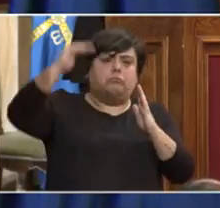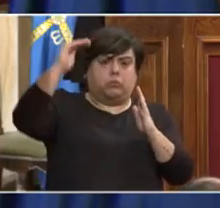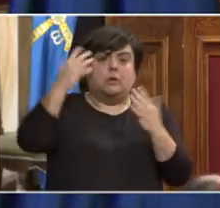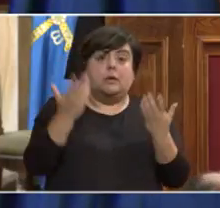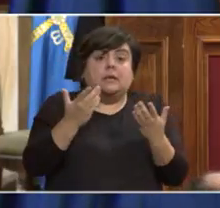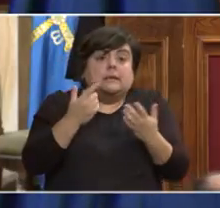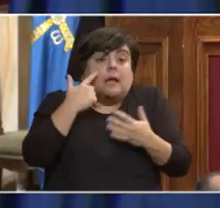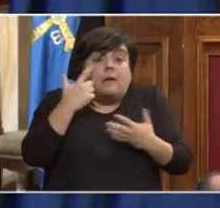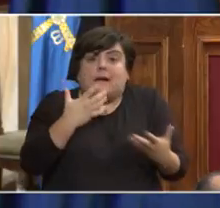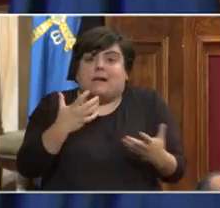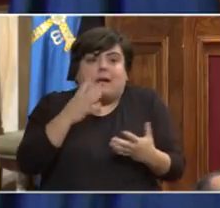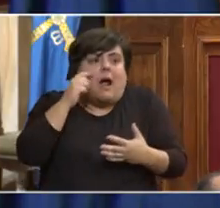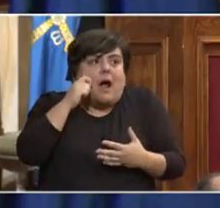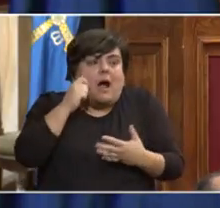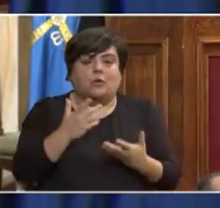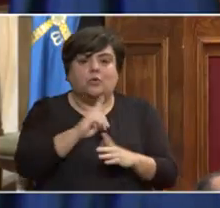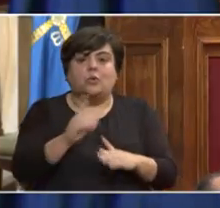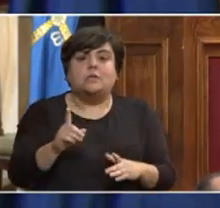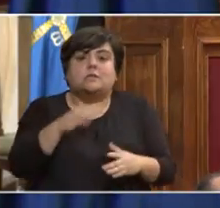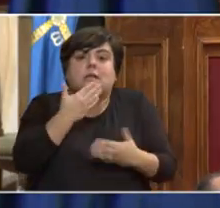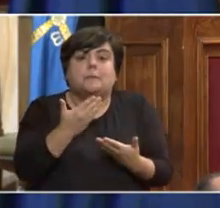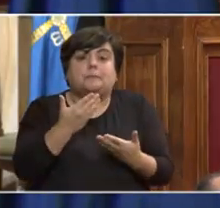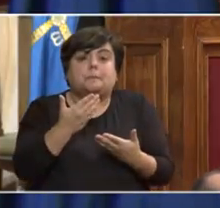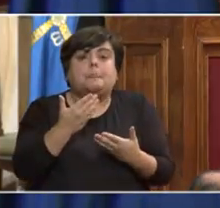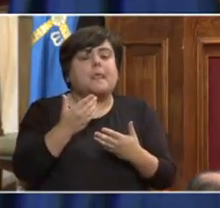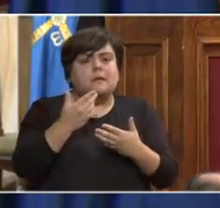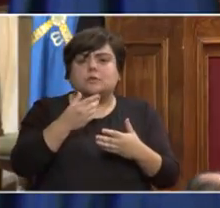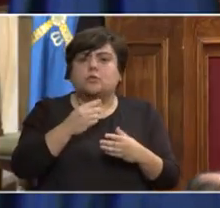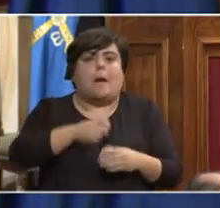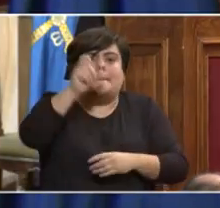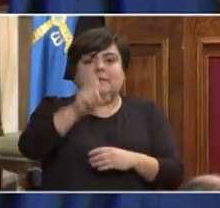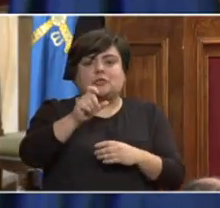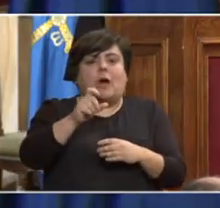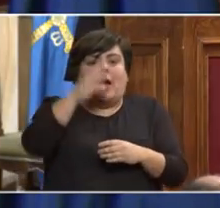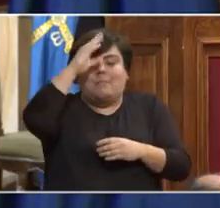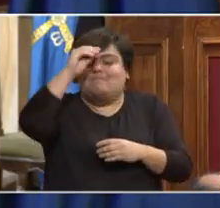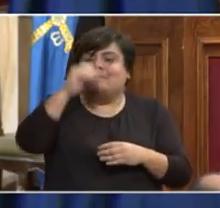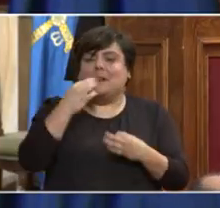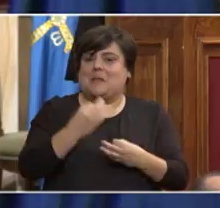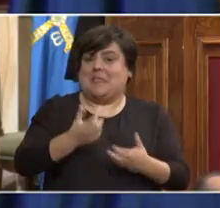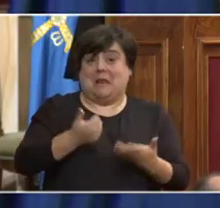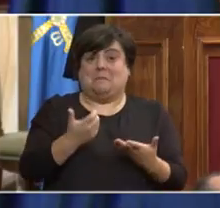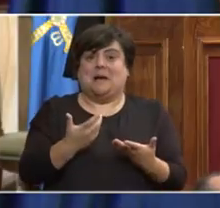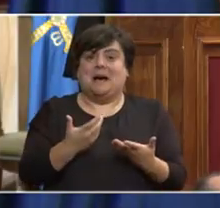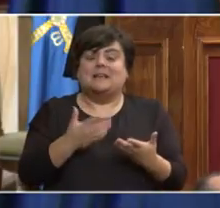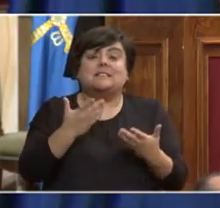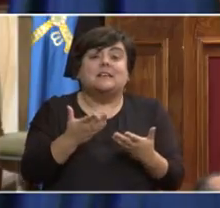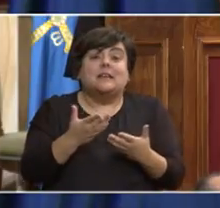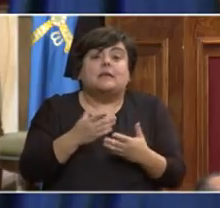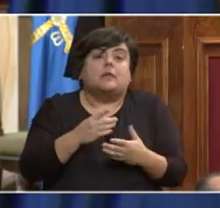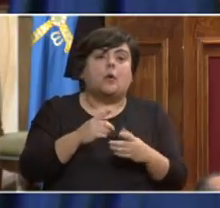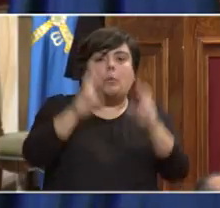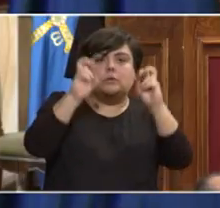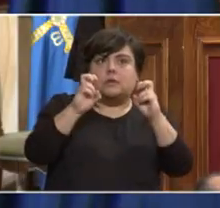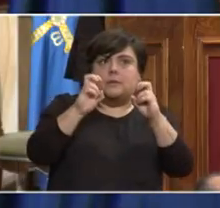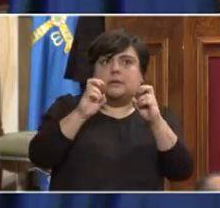de extrañar que siga siendo considerado como el más ingeniudo de su siglo. Trata temas del gusto del público